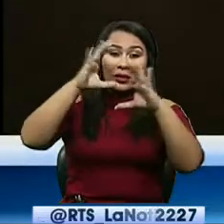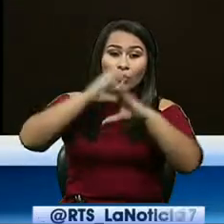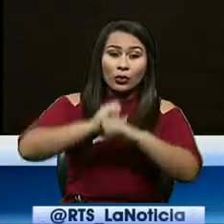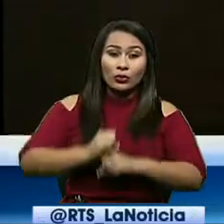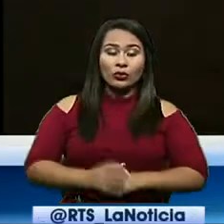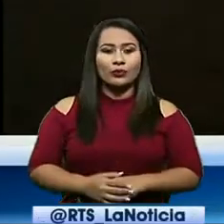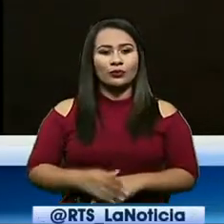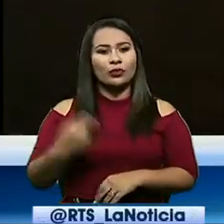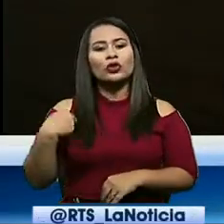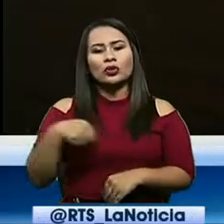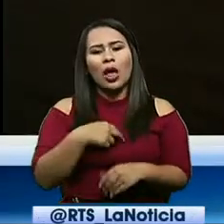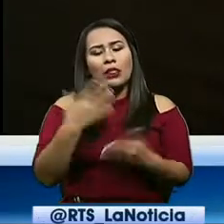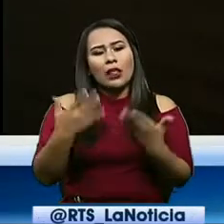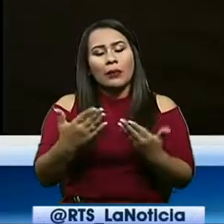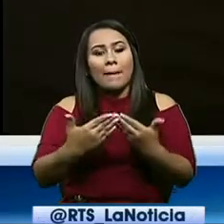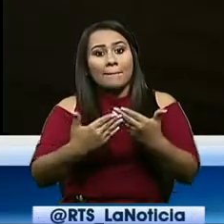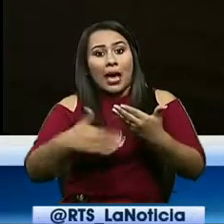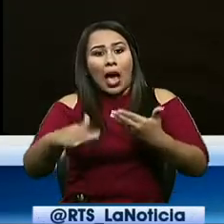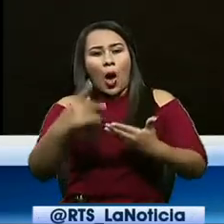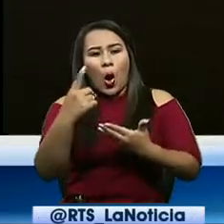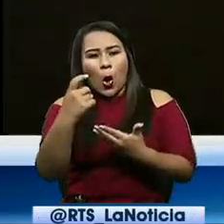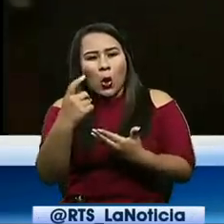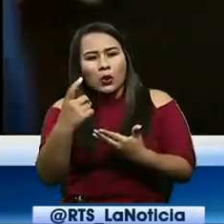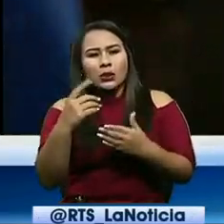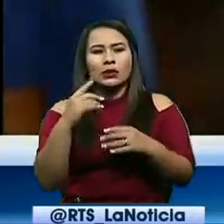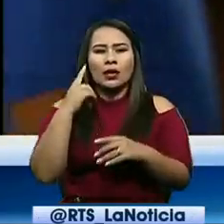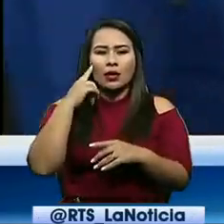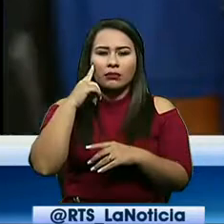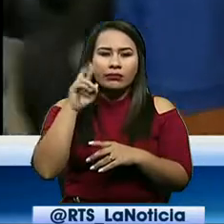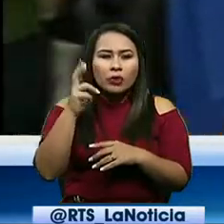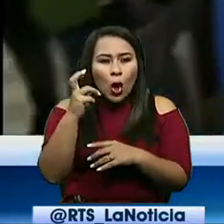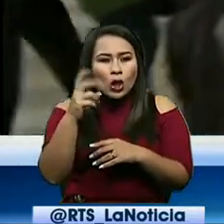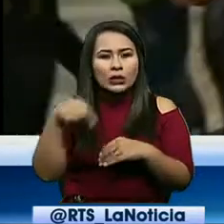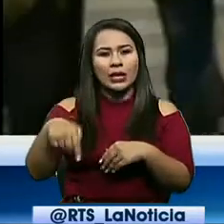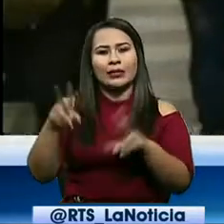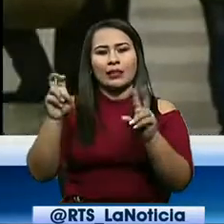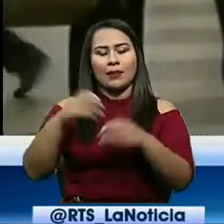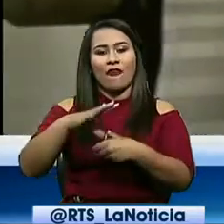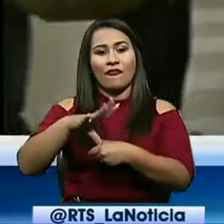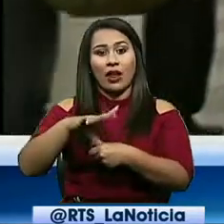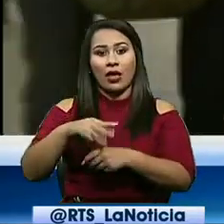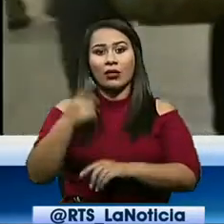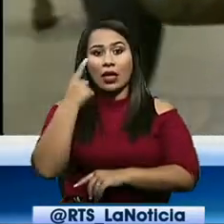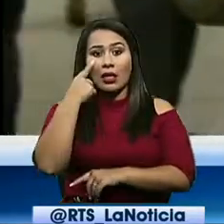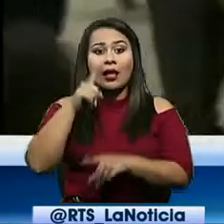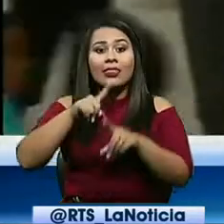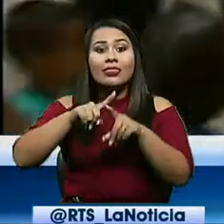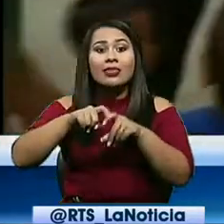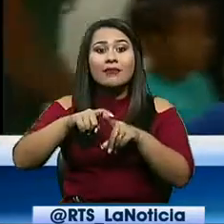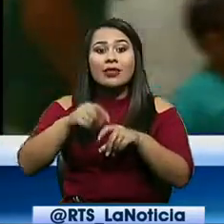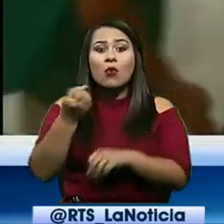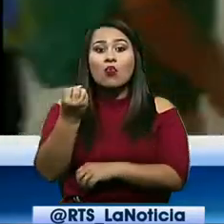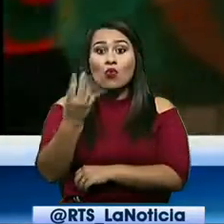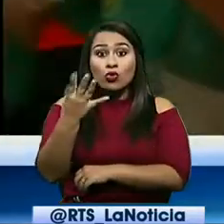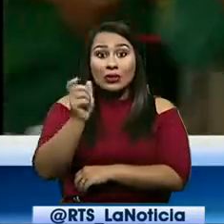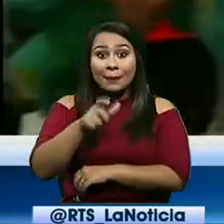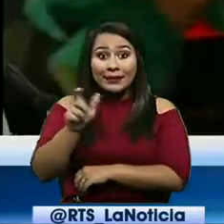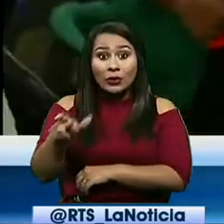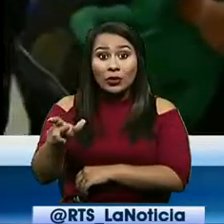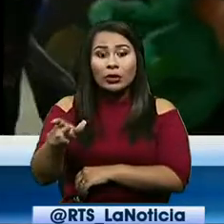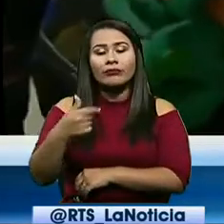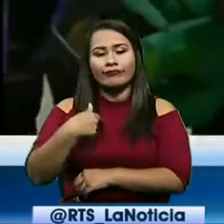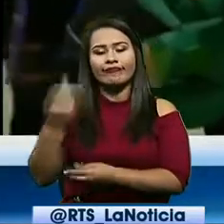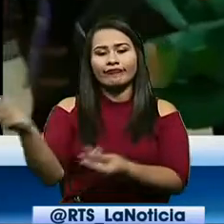nos extendemos para dar atención al usuario. ¿Y en esta época de feriado? Si es que el usuario lo exige, le damos el